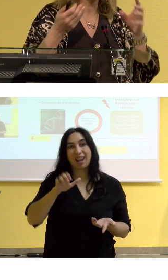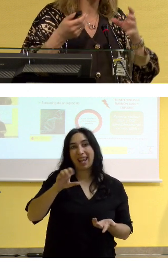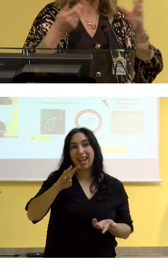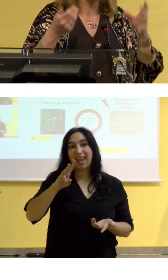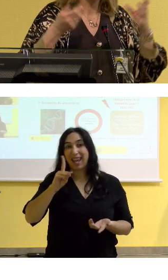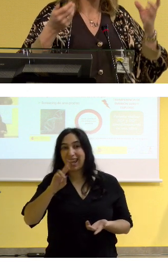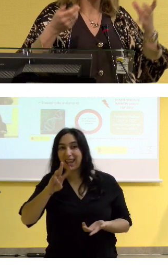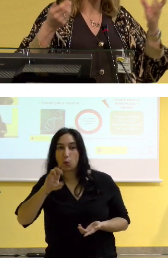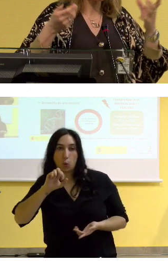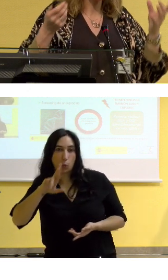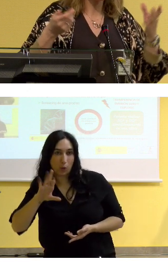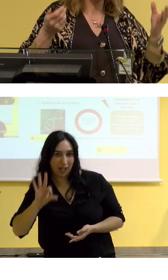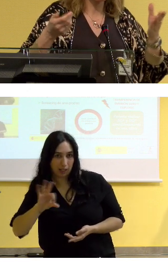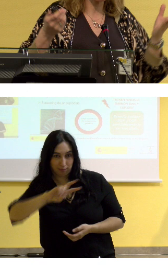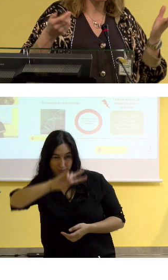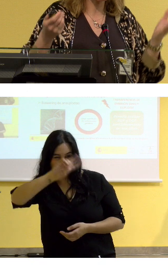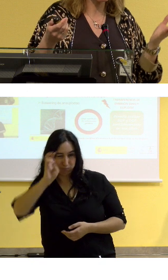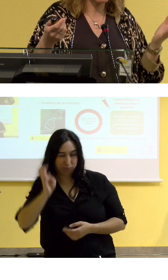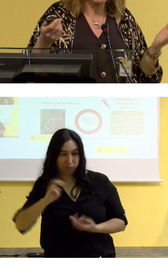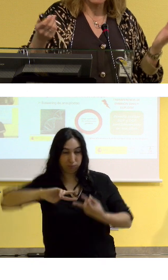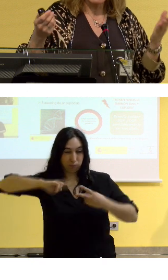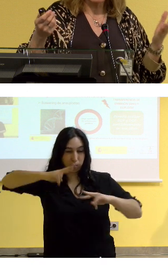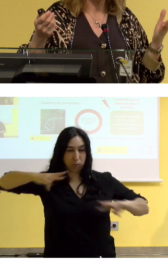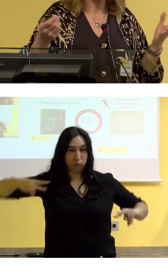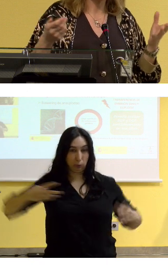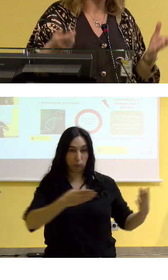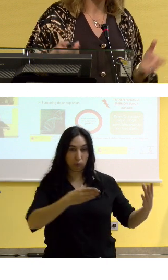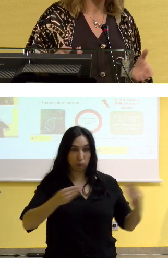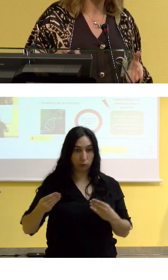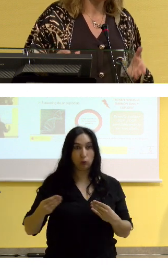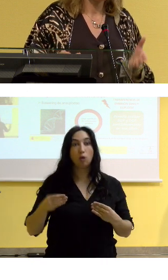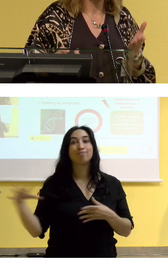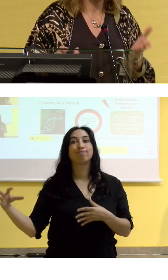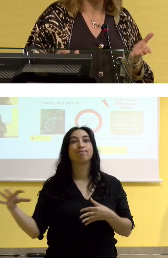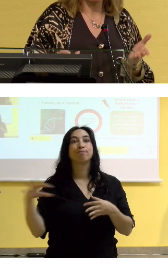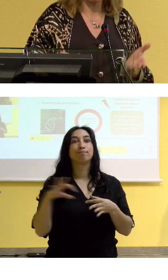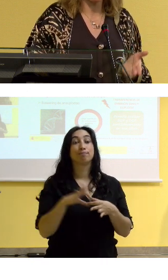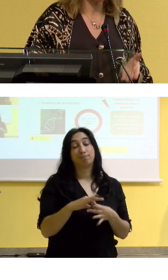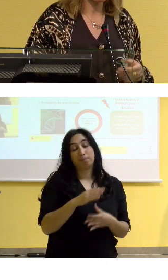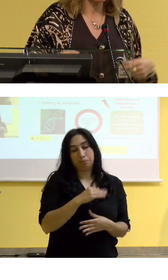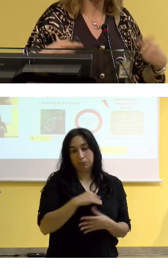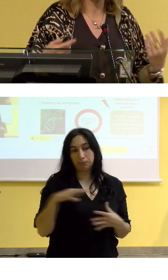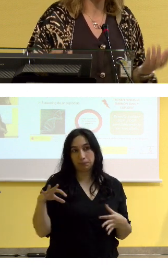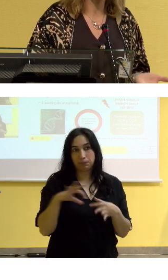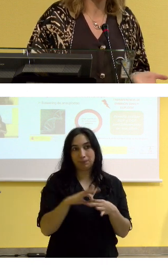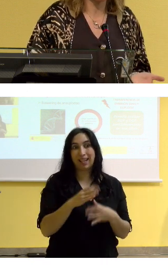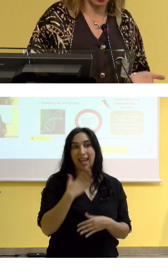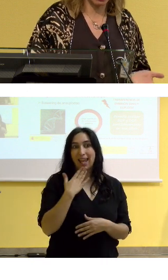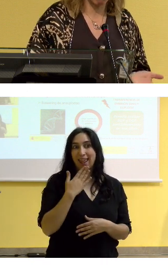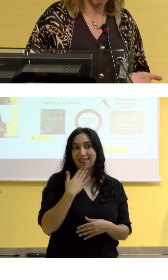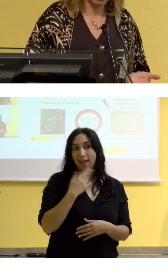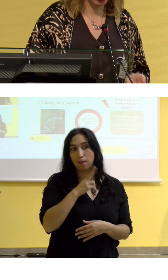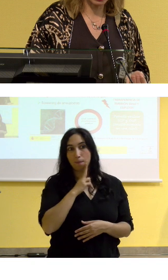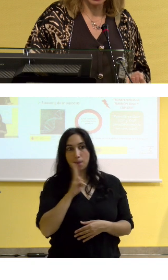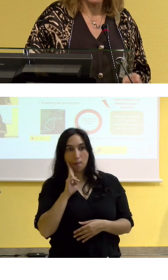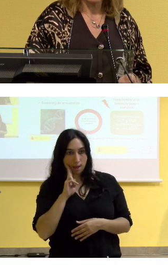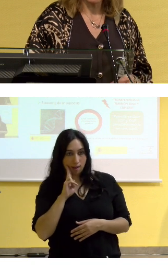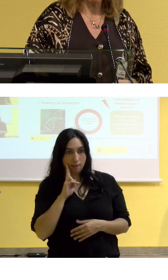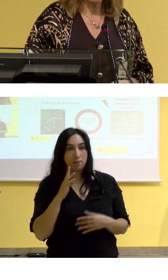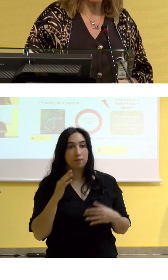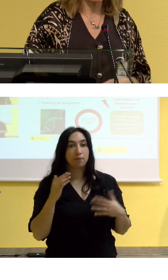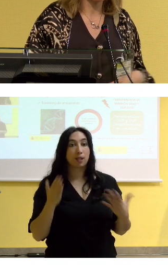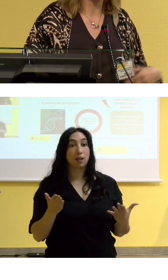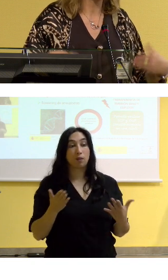un montón de mutaciones en los cromosomas que están ligadas, desgraciadamente, a la edad materna. Entonces,